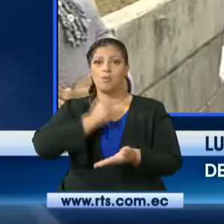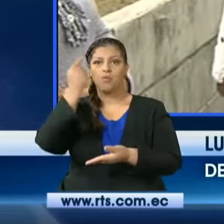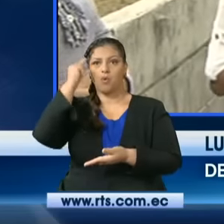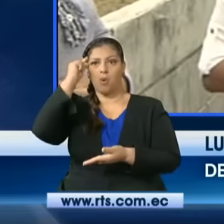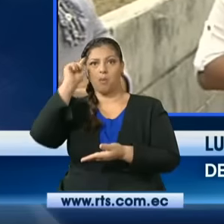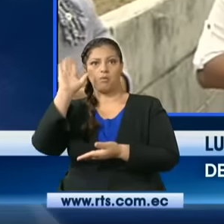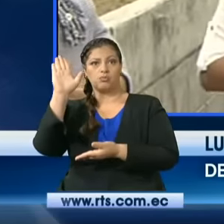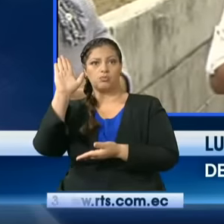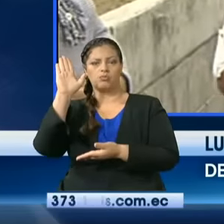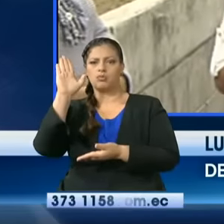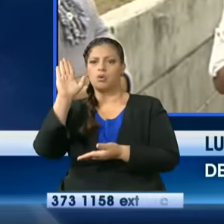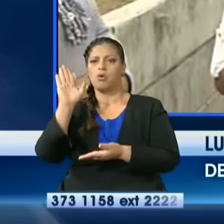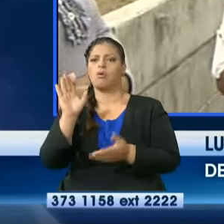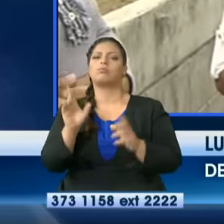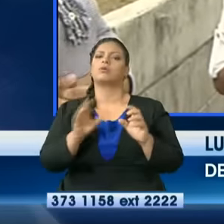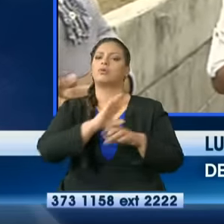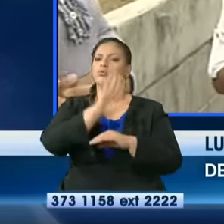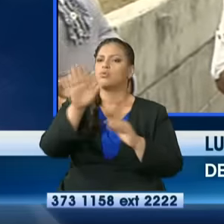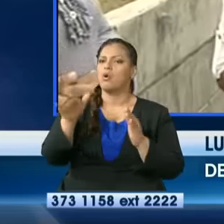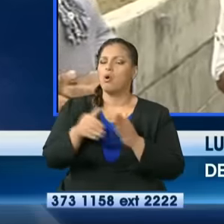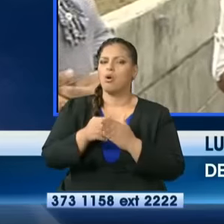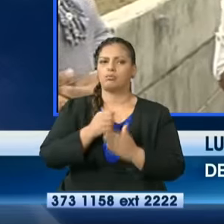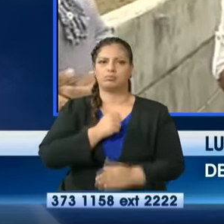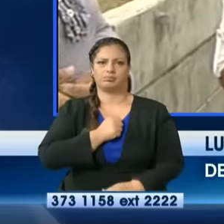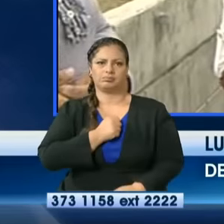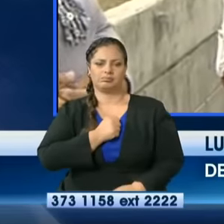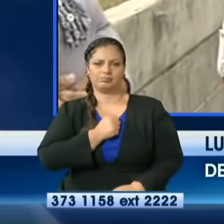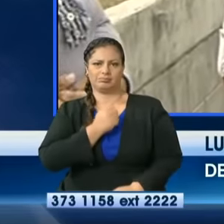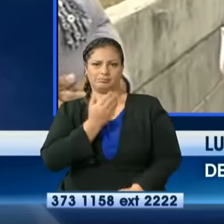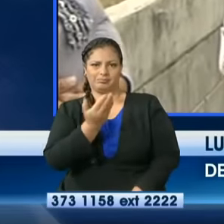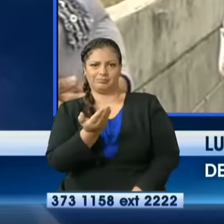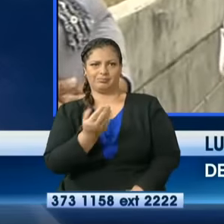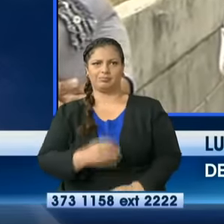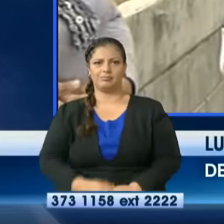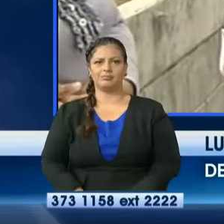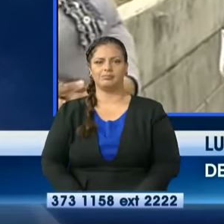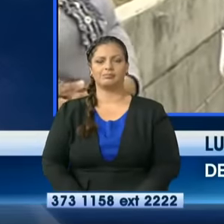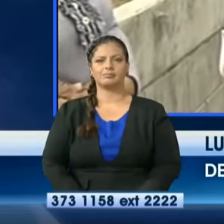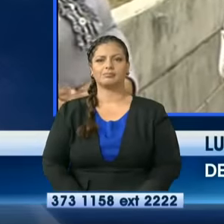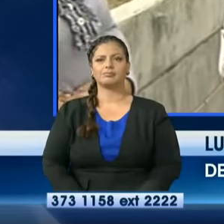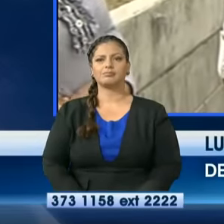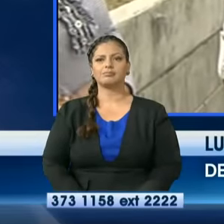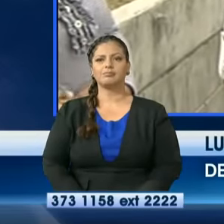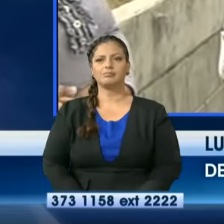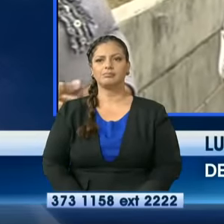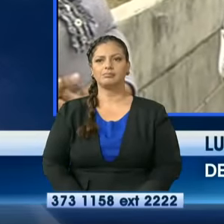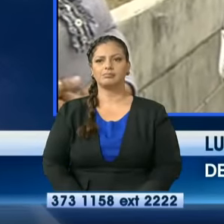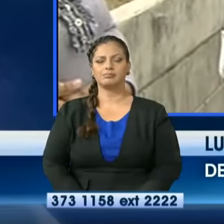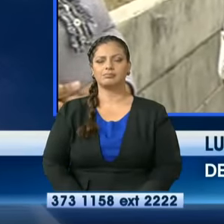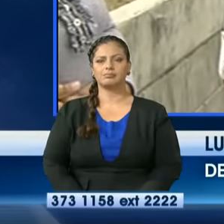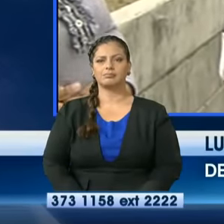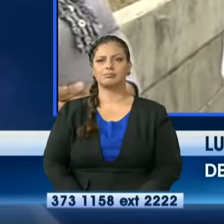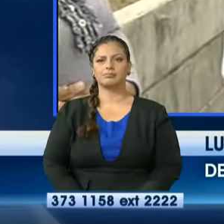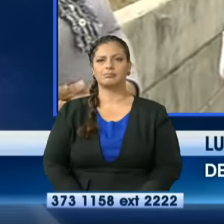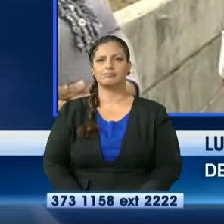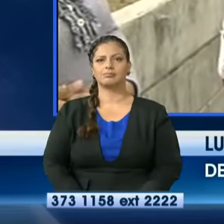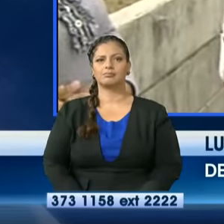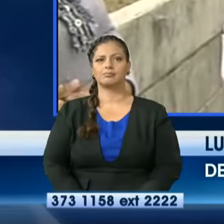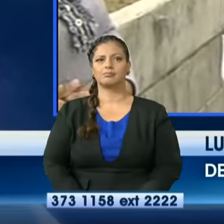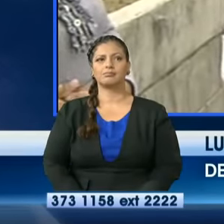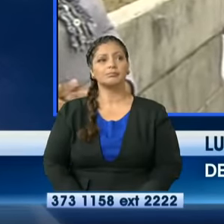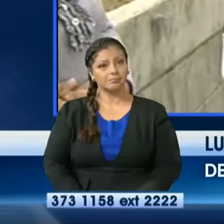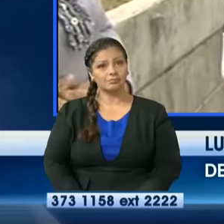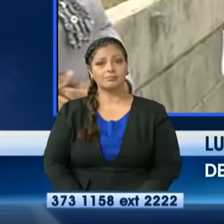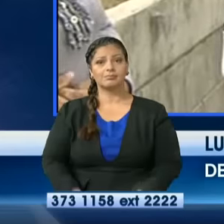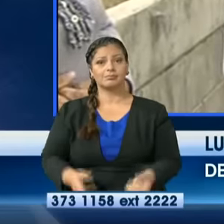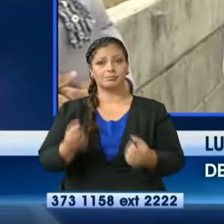la pregunta. Entonces, el beneficio, según se conoce a viva voz, el beneficio debe ser para el